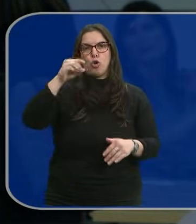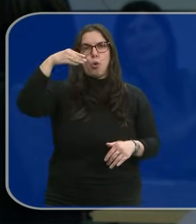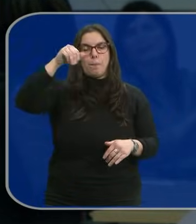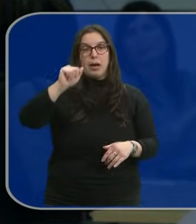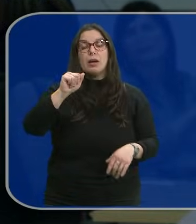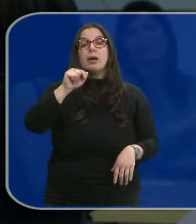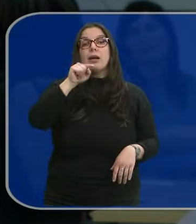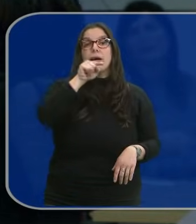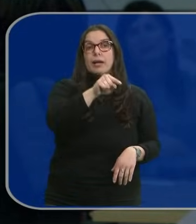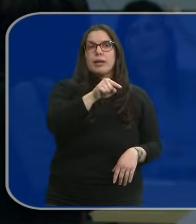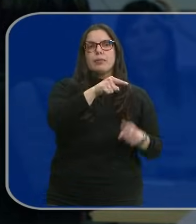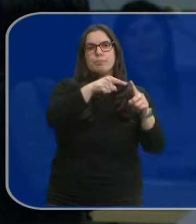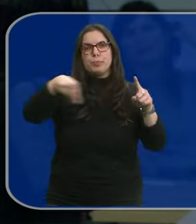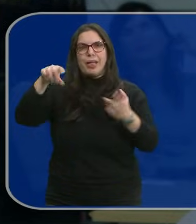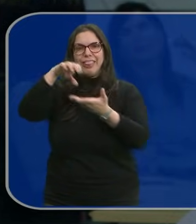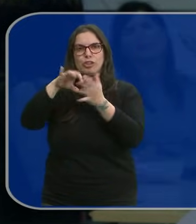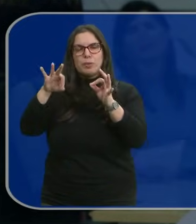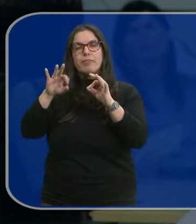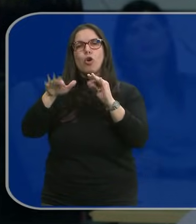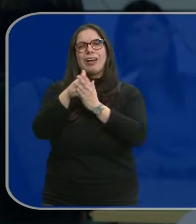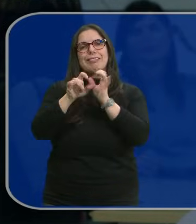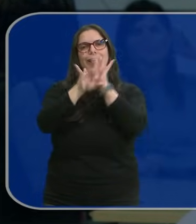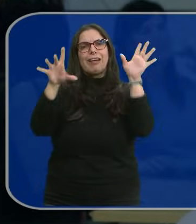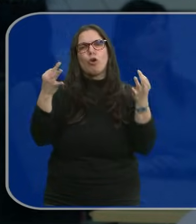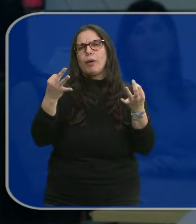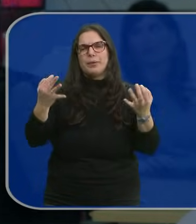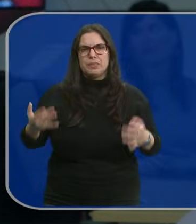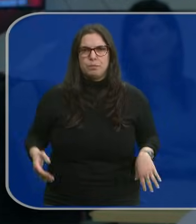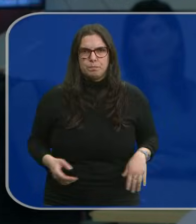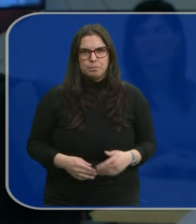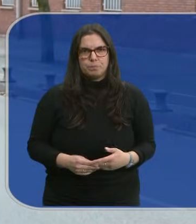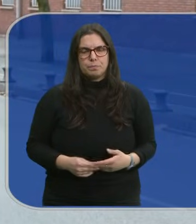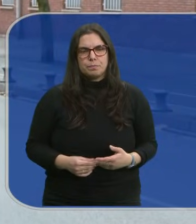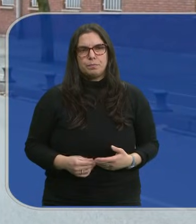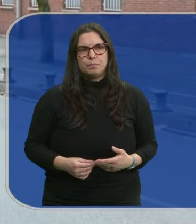ha ingresado en un centro específico hasta que se esclarezcan los hechos. Roberto Núñez.